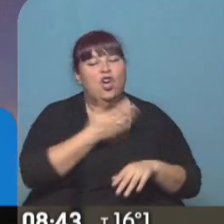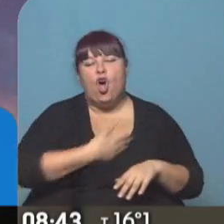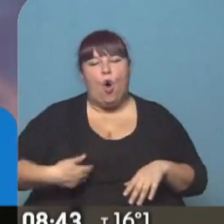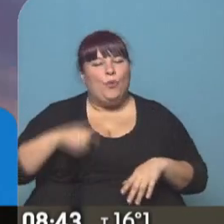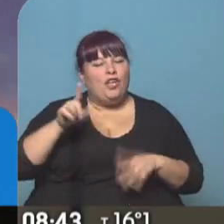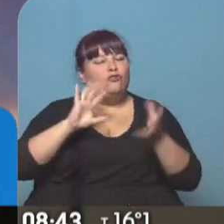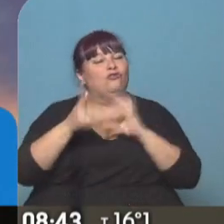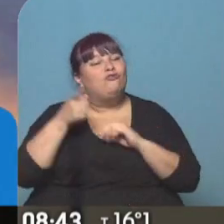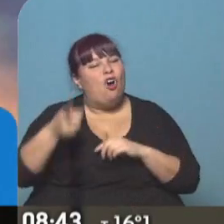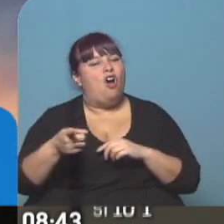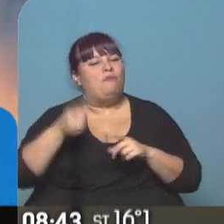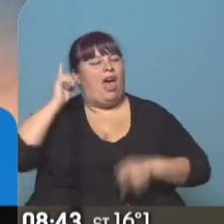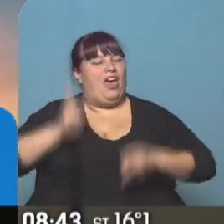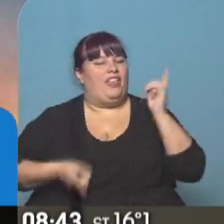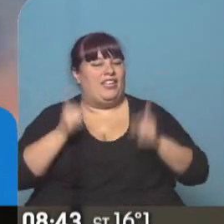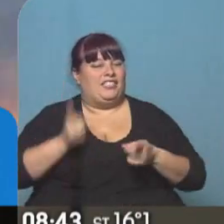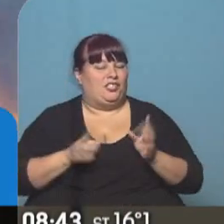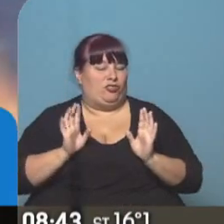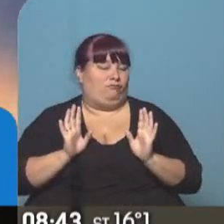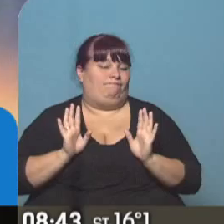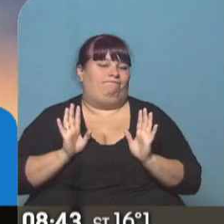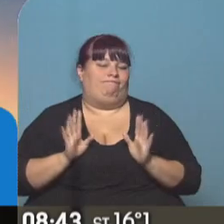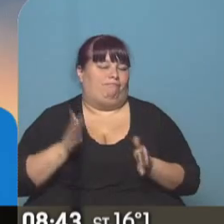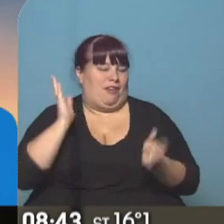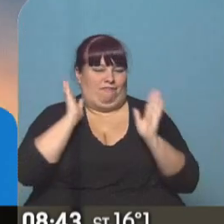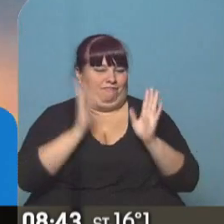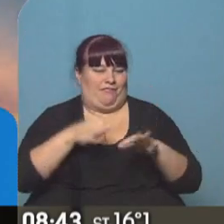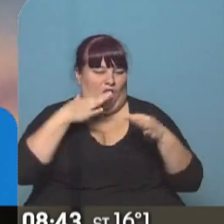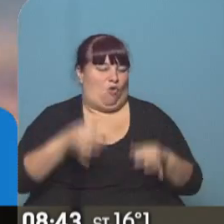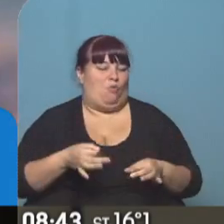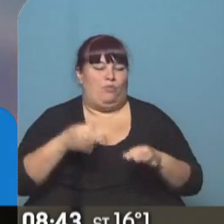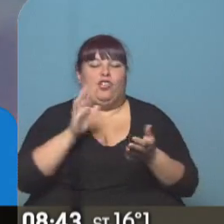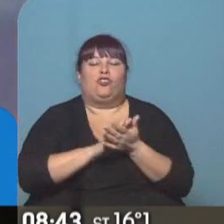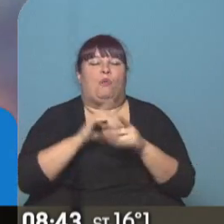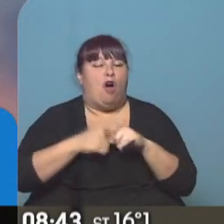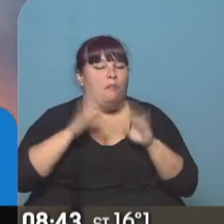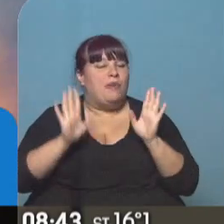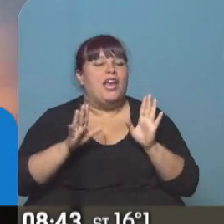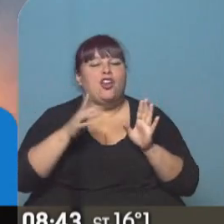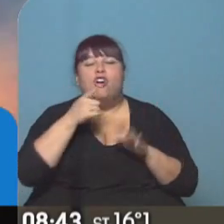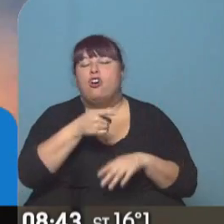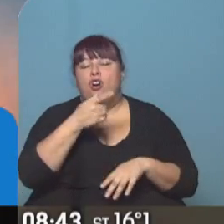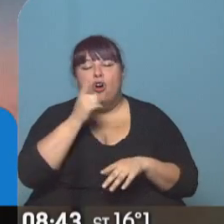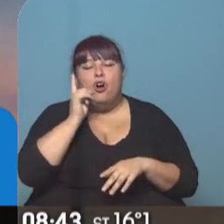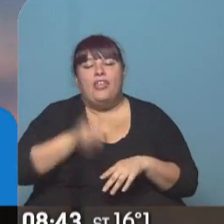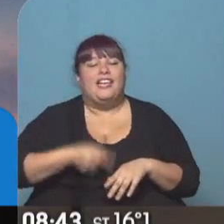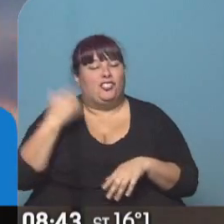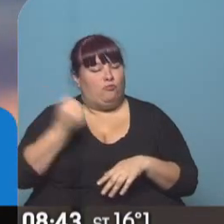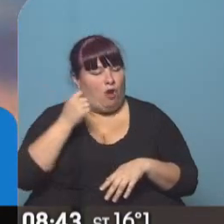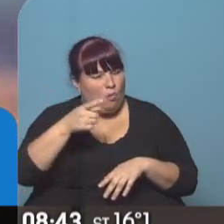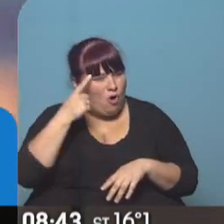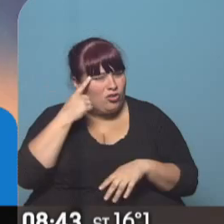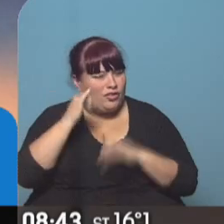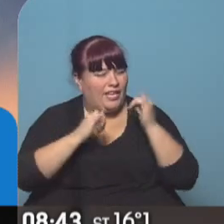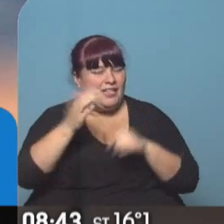tuvo actitudes de tomar decisiones digamos ejecutivas que tienen que ver con lo político pero decisiones ejecutivas fuertes bueno